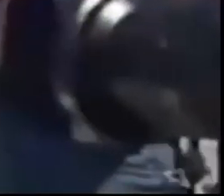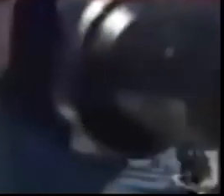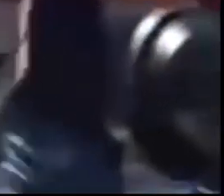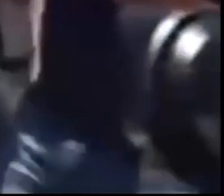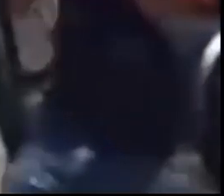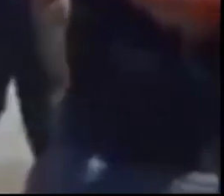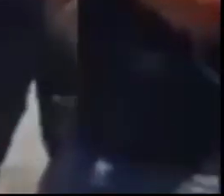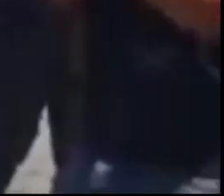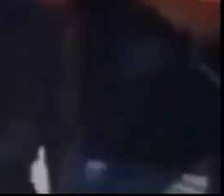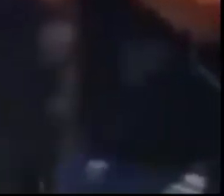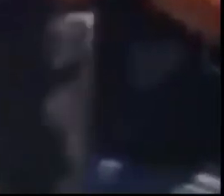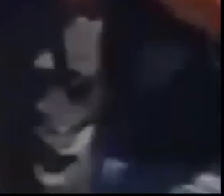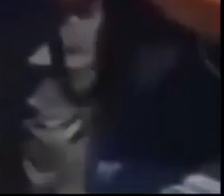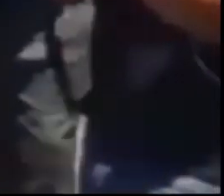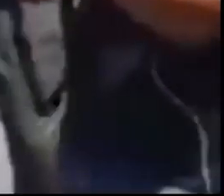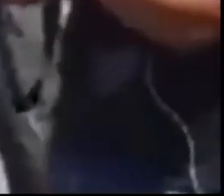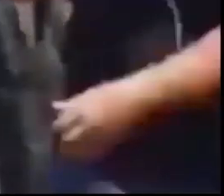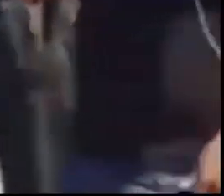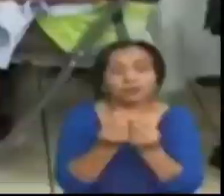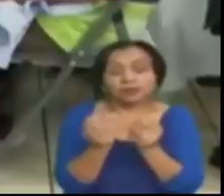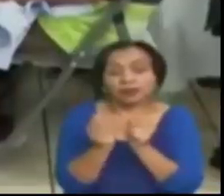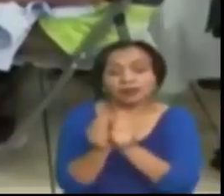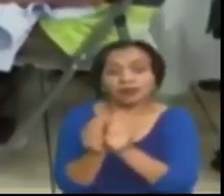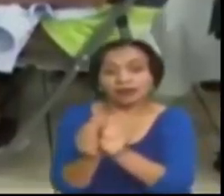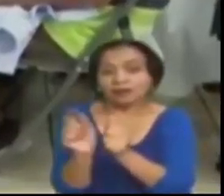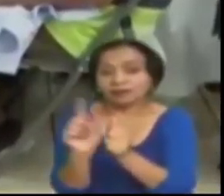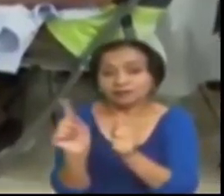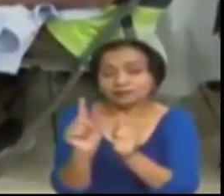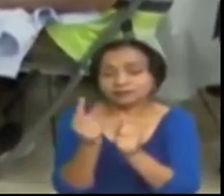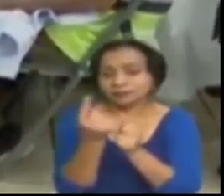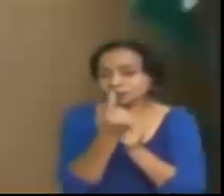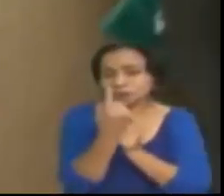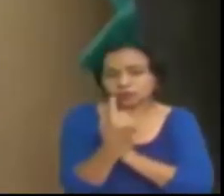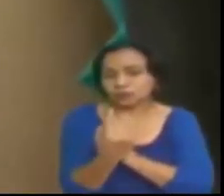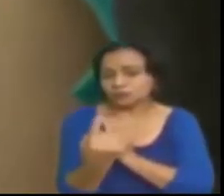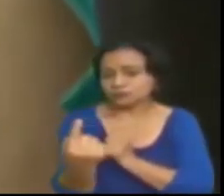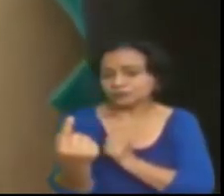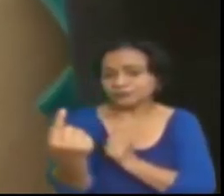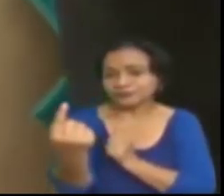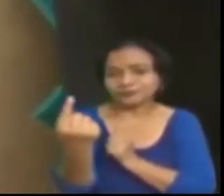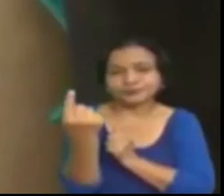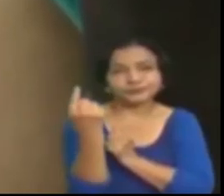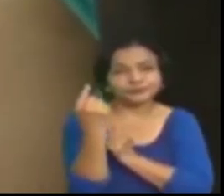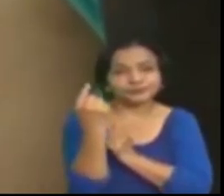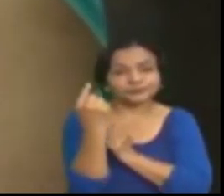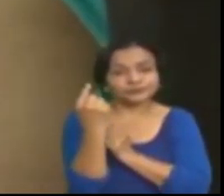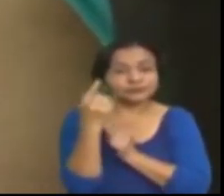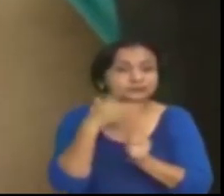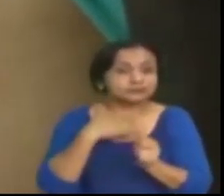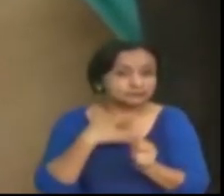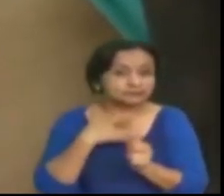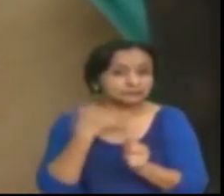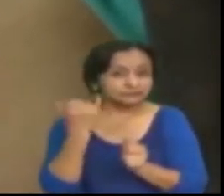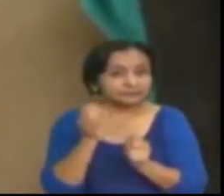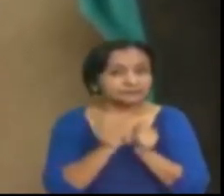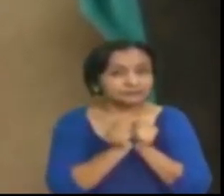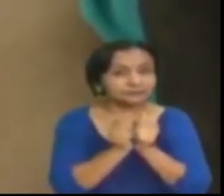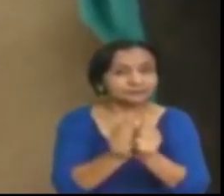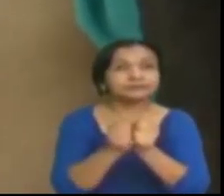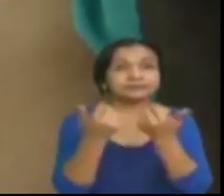Salud dedicado a las madres en toda esta Nicaragua bendita, honrosa,